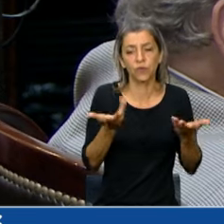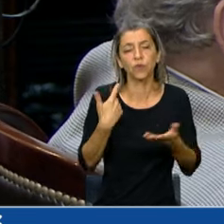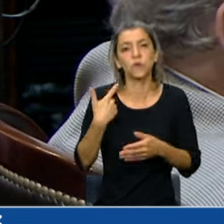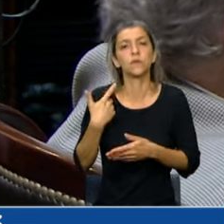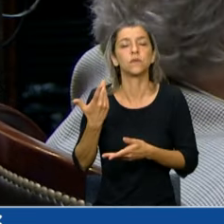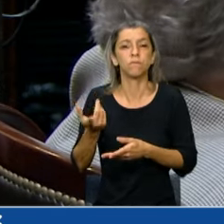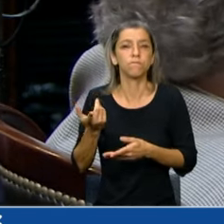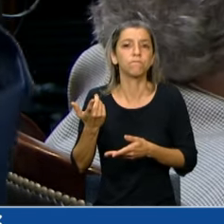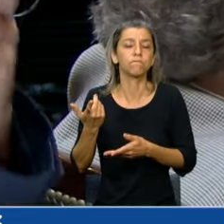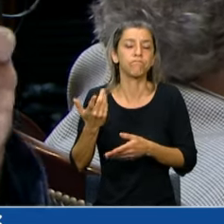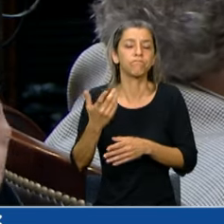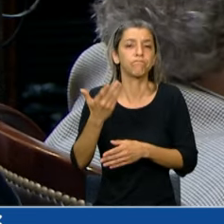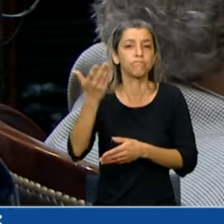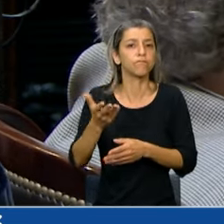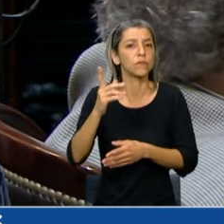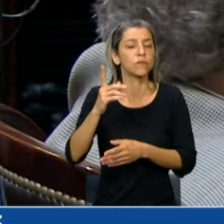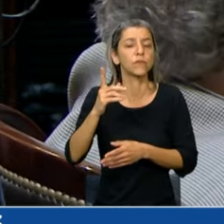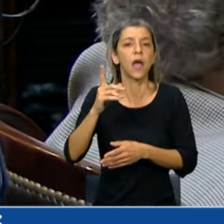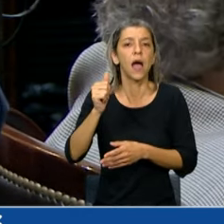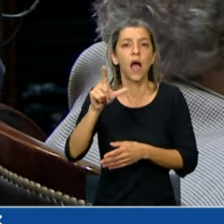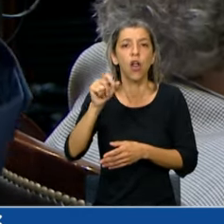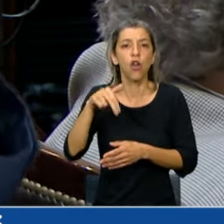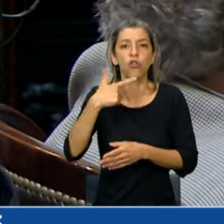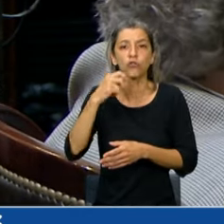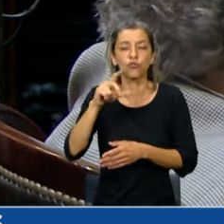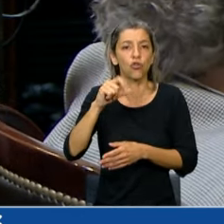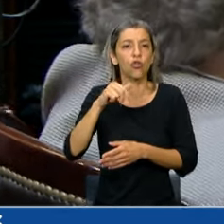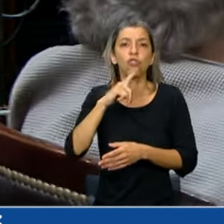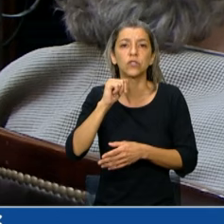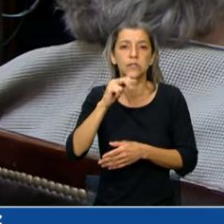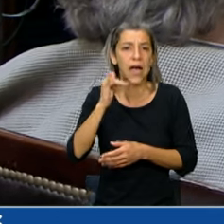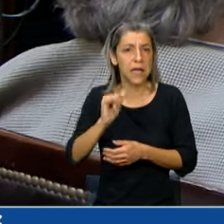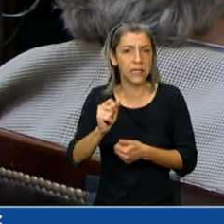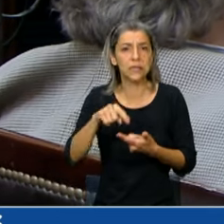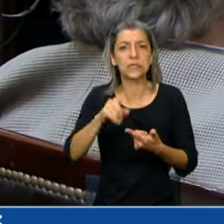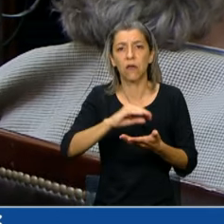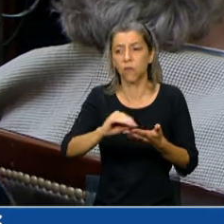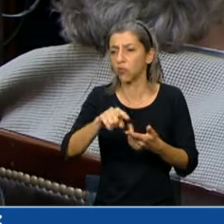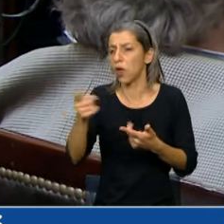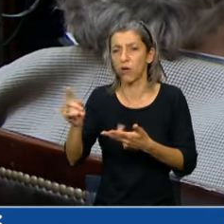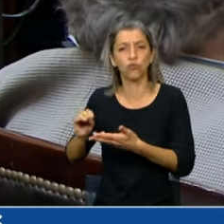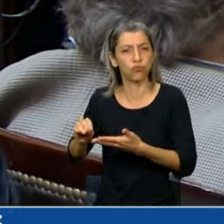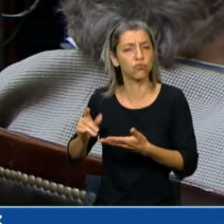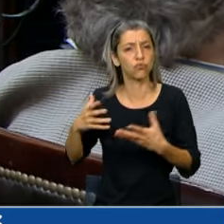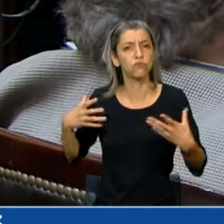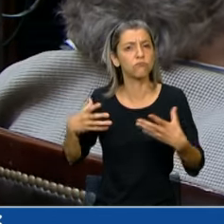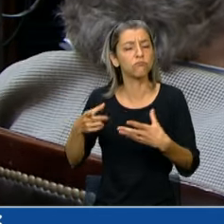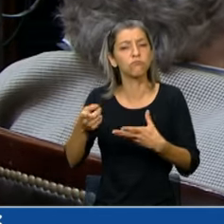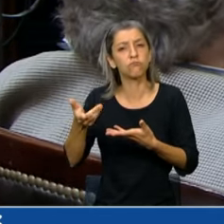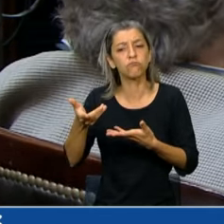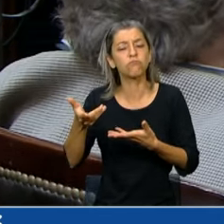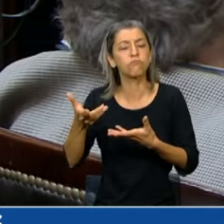que ha sido la que presentó el proyecto y con decenas de diputados de nuestro bloque que la hemos